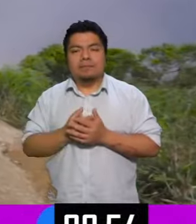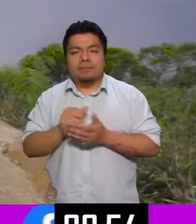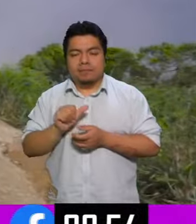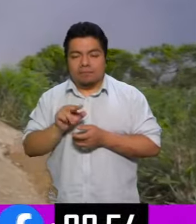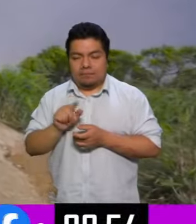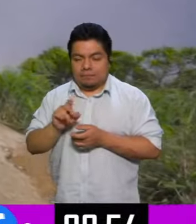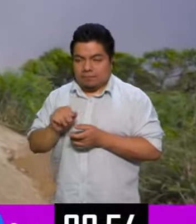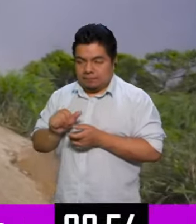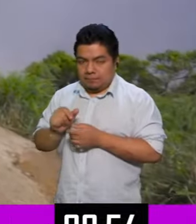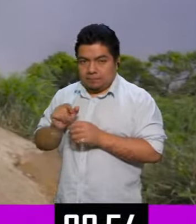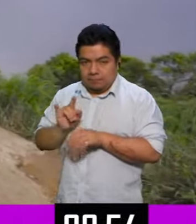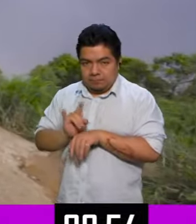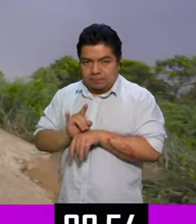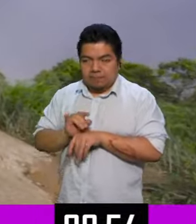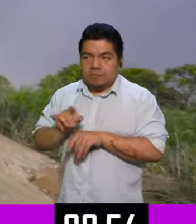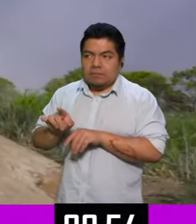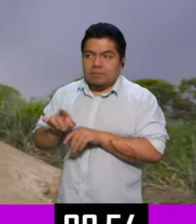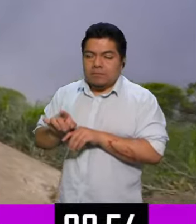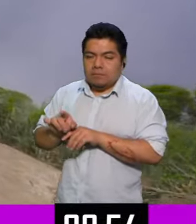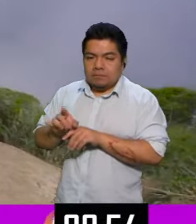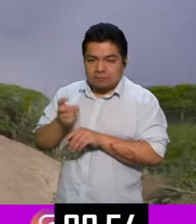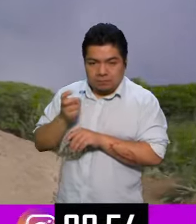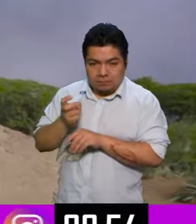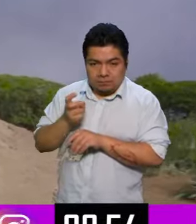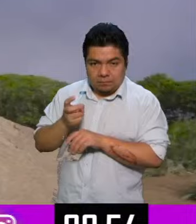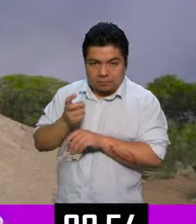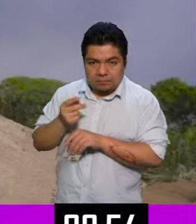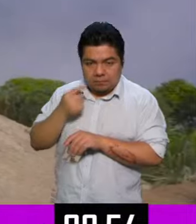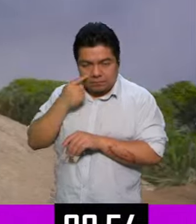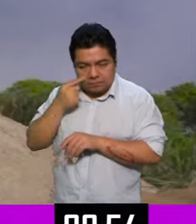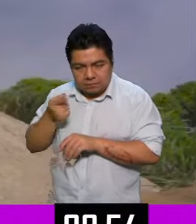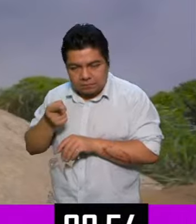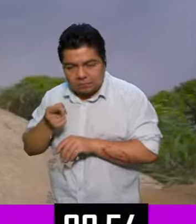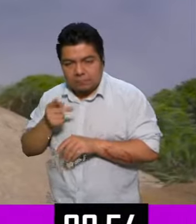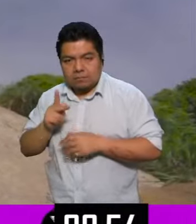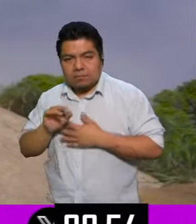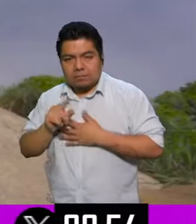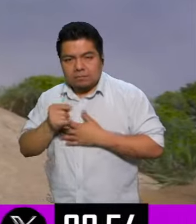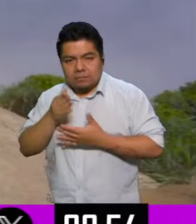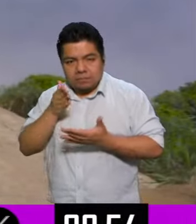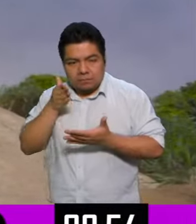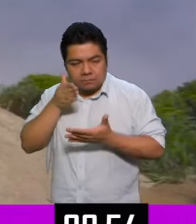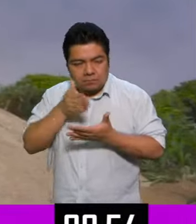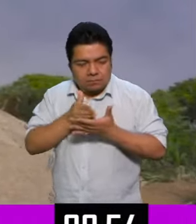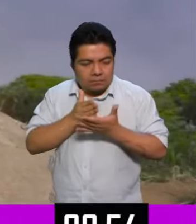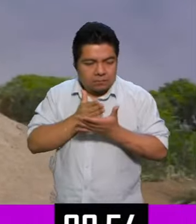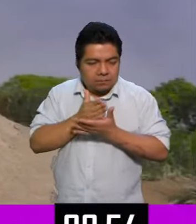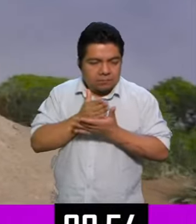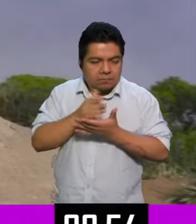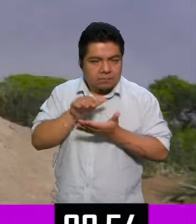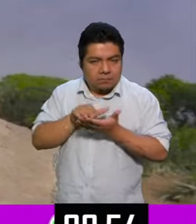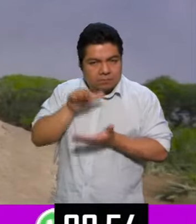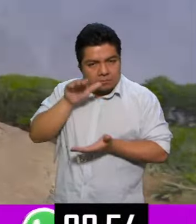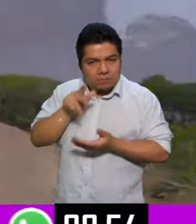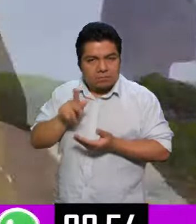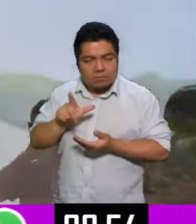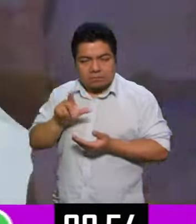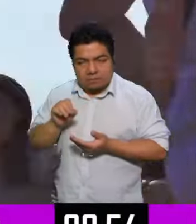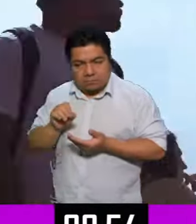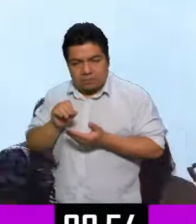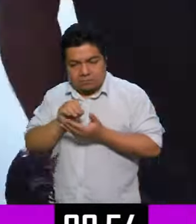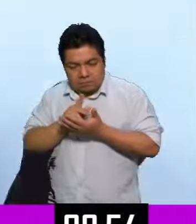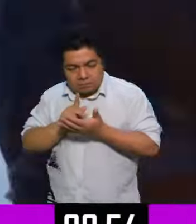anilinas artificiales. Y justo lo que encontraron los portugueses ahí era este palo que da